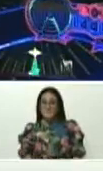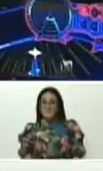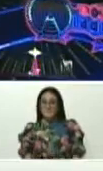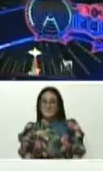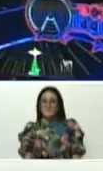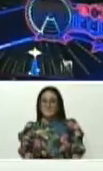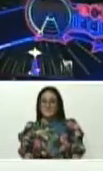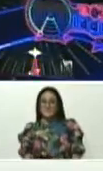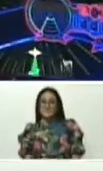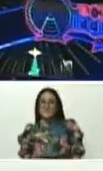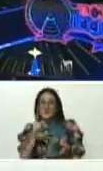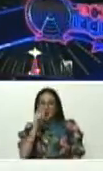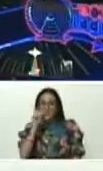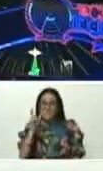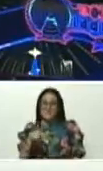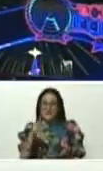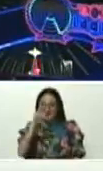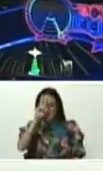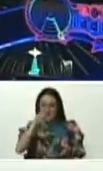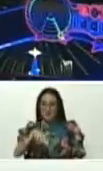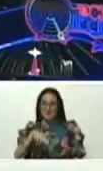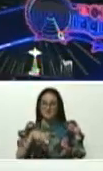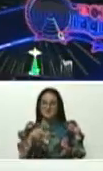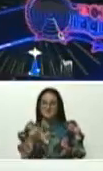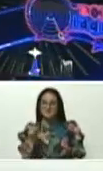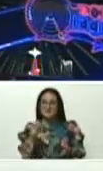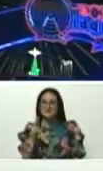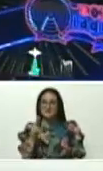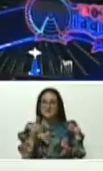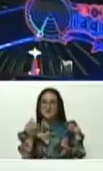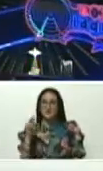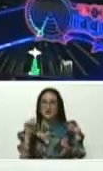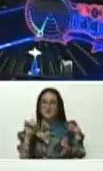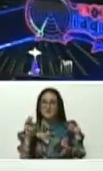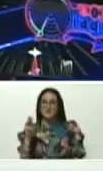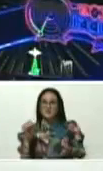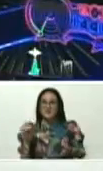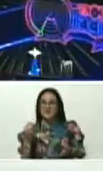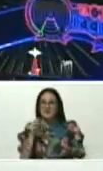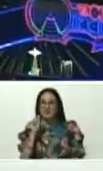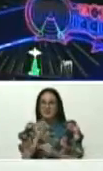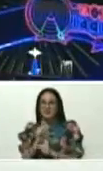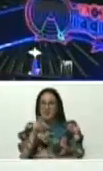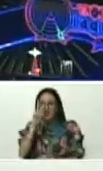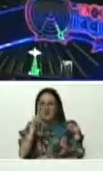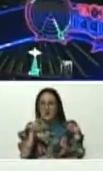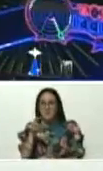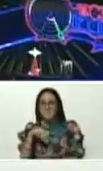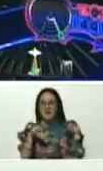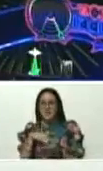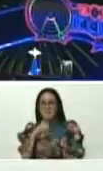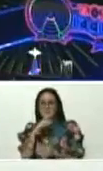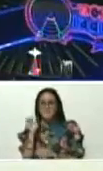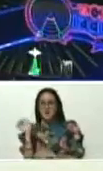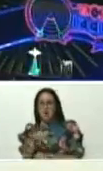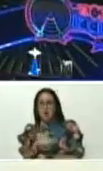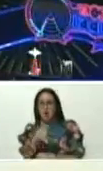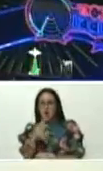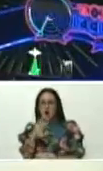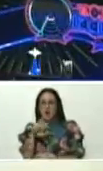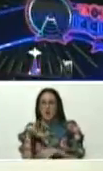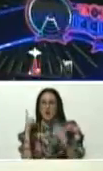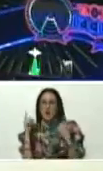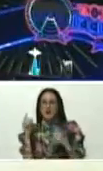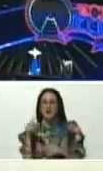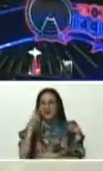agua, imbécil, Guanipa imbécil, a decir que Miami era mejor que La Guaira. Si son imbéciles,